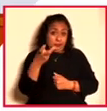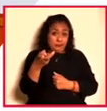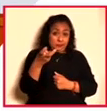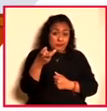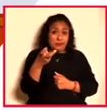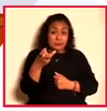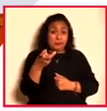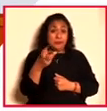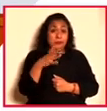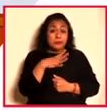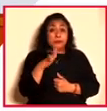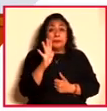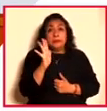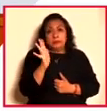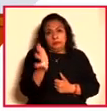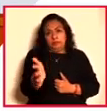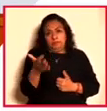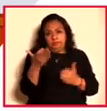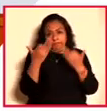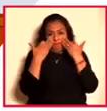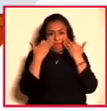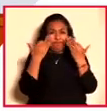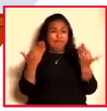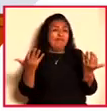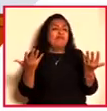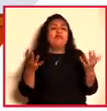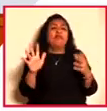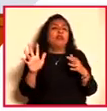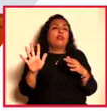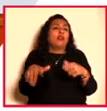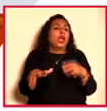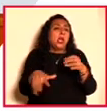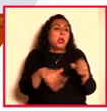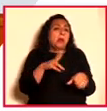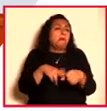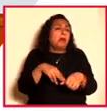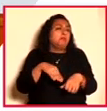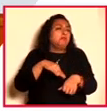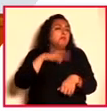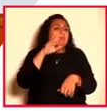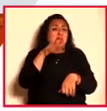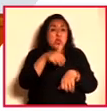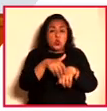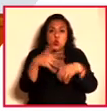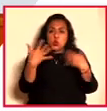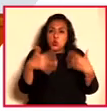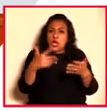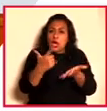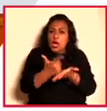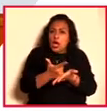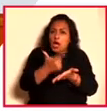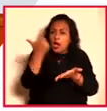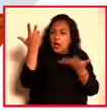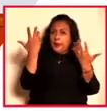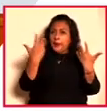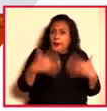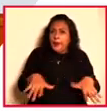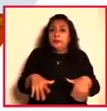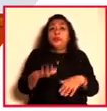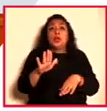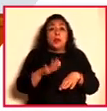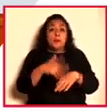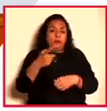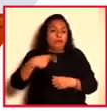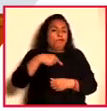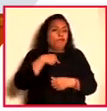ya, por lo que vemos, demasiado normalizada y los números son alarmantes. Y es por eso que decidimos,